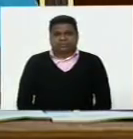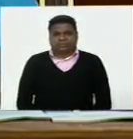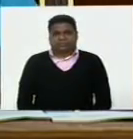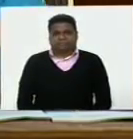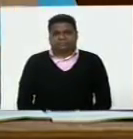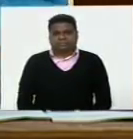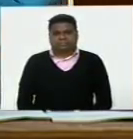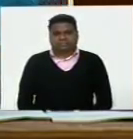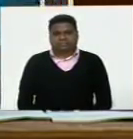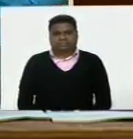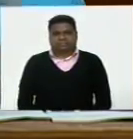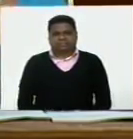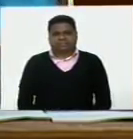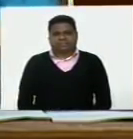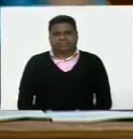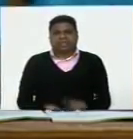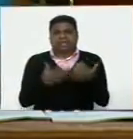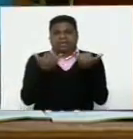En consideración,